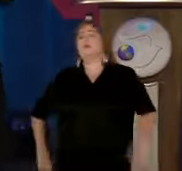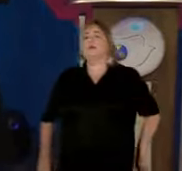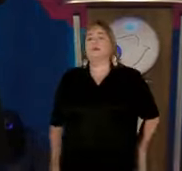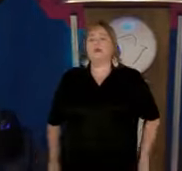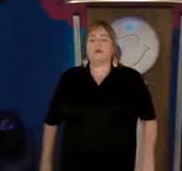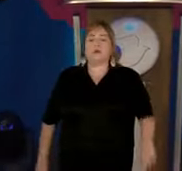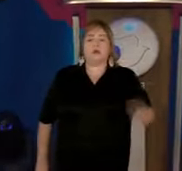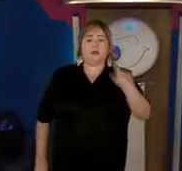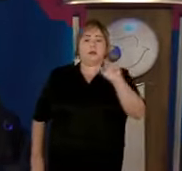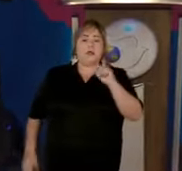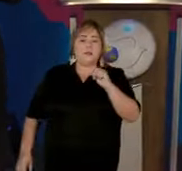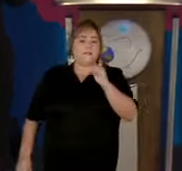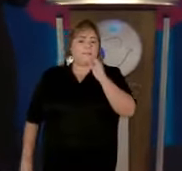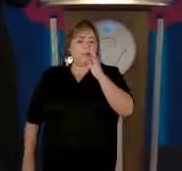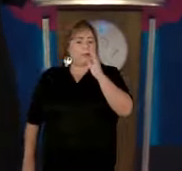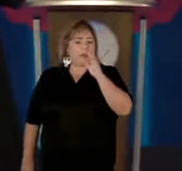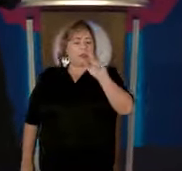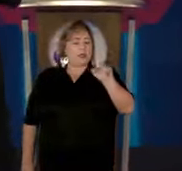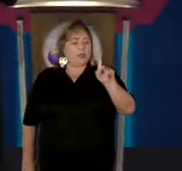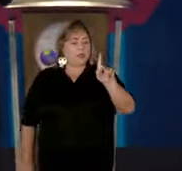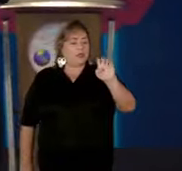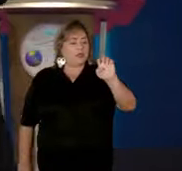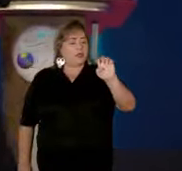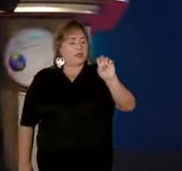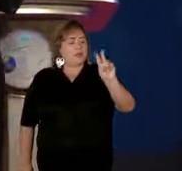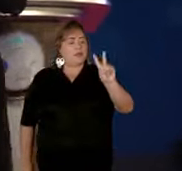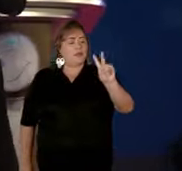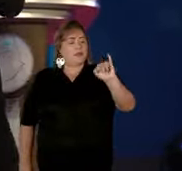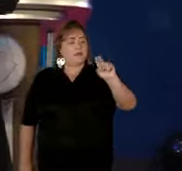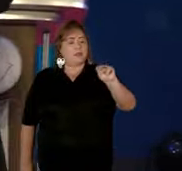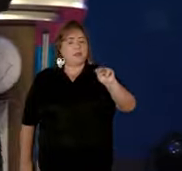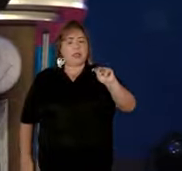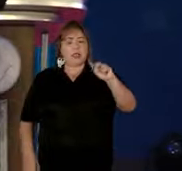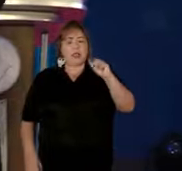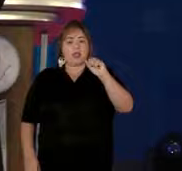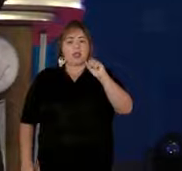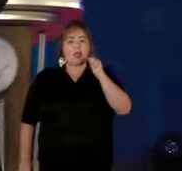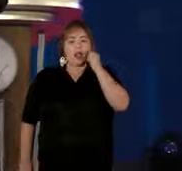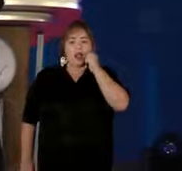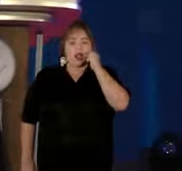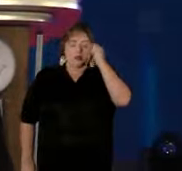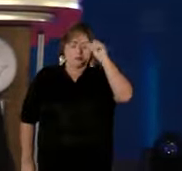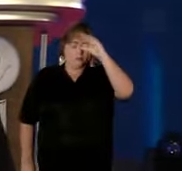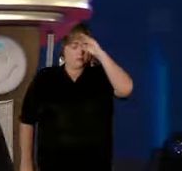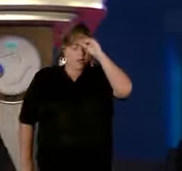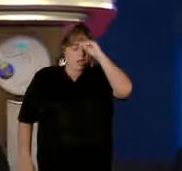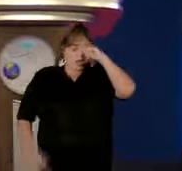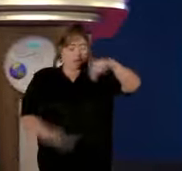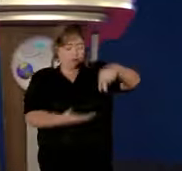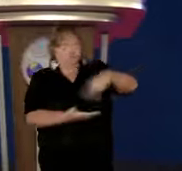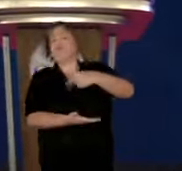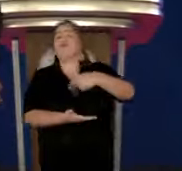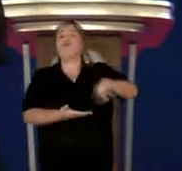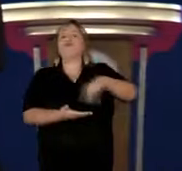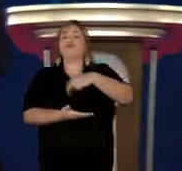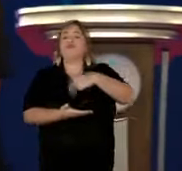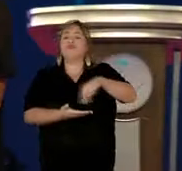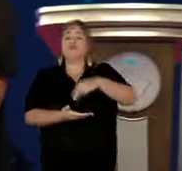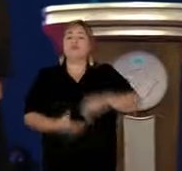Kelvin, el niño que danza. Yo quiero que usted toma cierto momento, no se ponga nervioso.